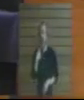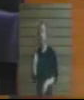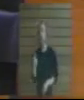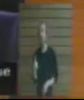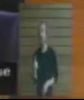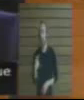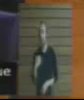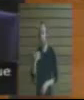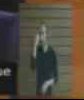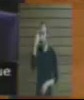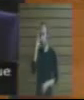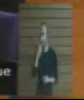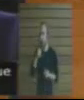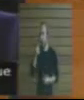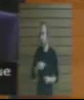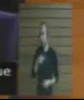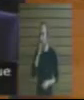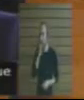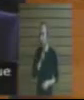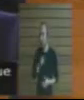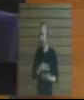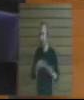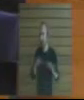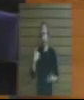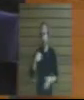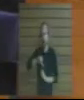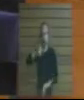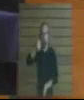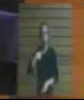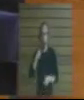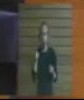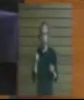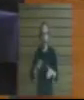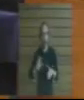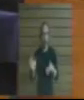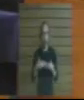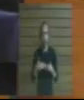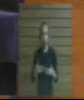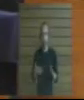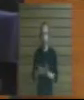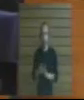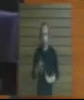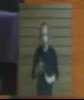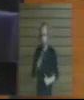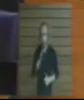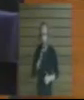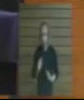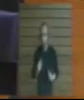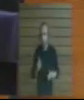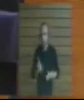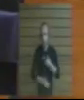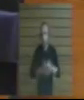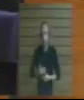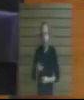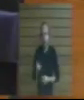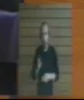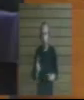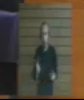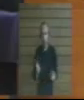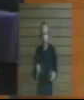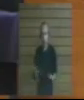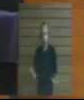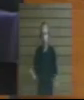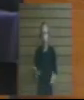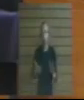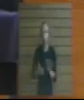presupuesto de 2018 está aprobado, está cerrado, está sin estrenar. Nuevo, desde el punto de